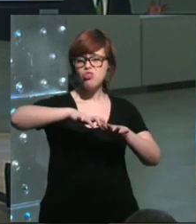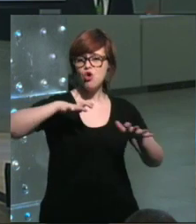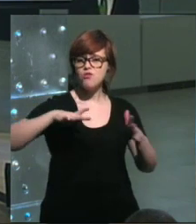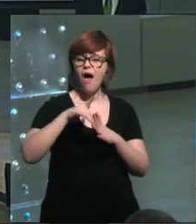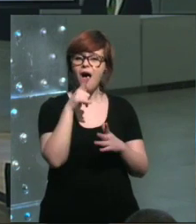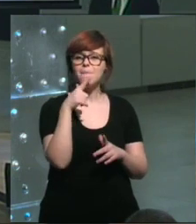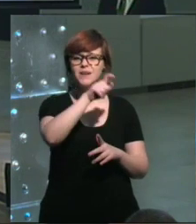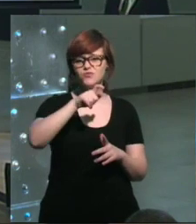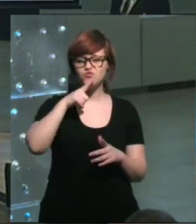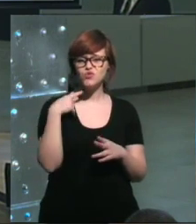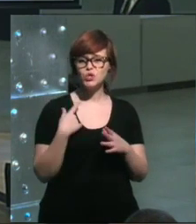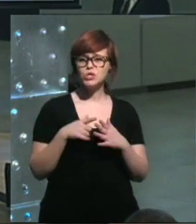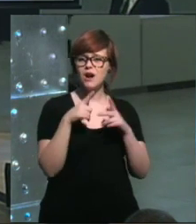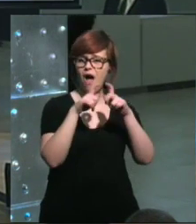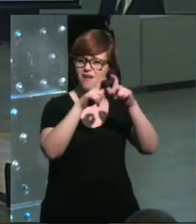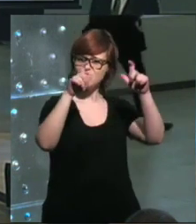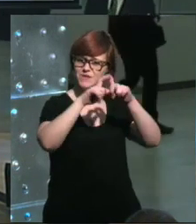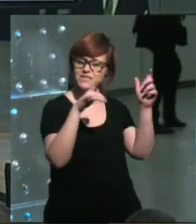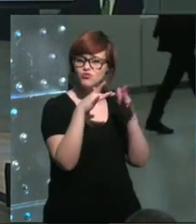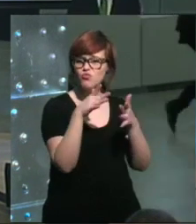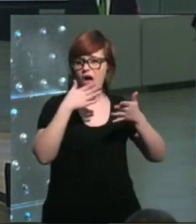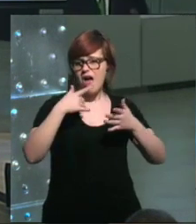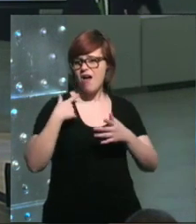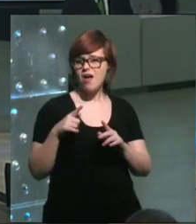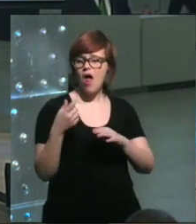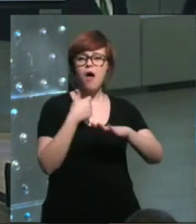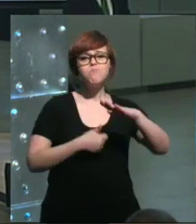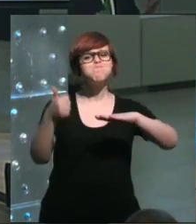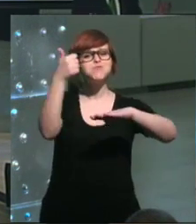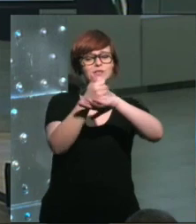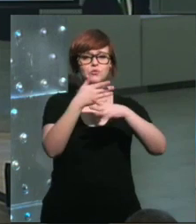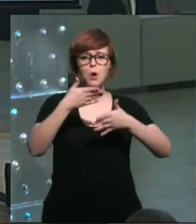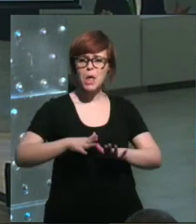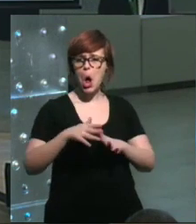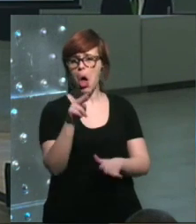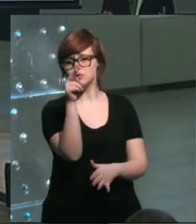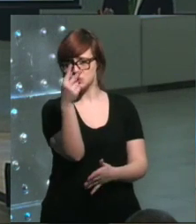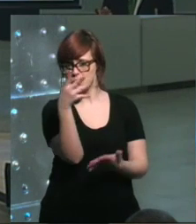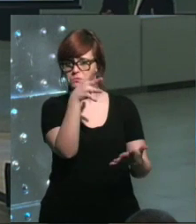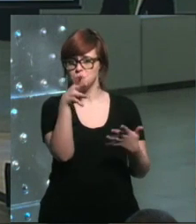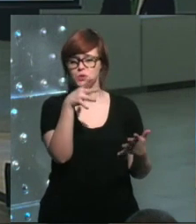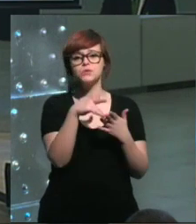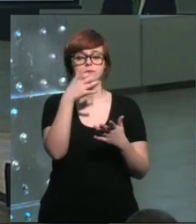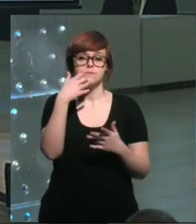30 y 45 años, tienen 1 a 2 hijos. Si fuese un país más diverso, te diríamos